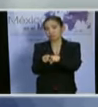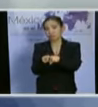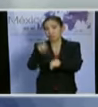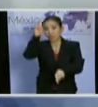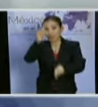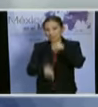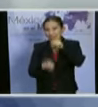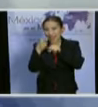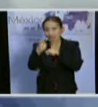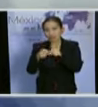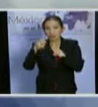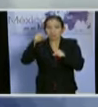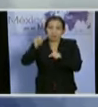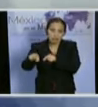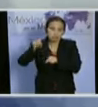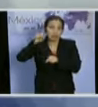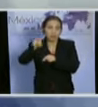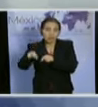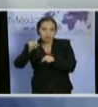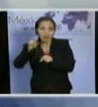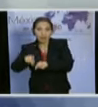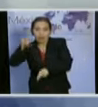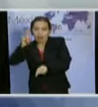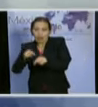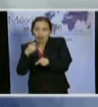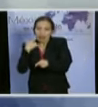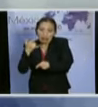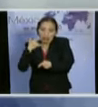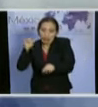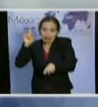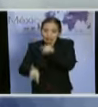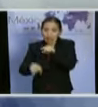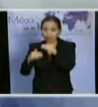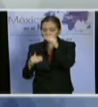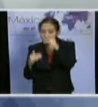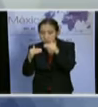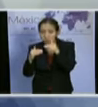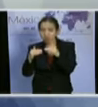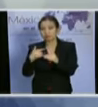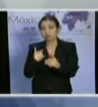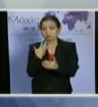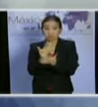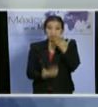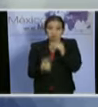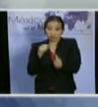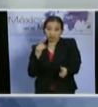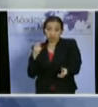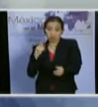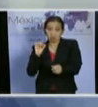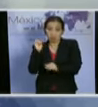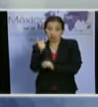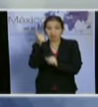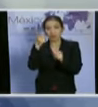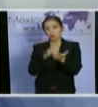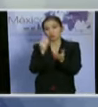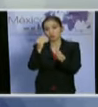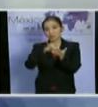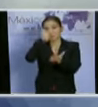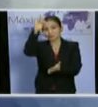esta tendencia y luchar contra la desigualdad está hoy en nuestras manos. Muchas